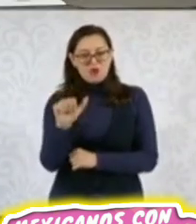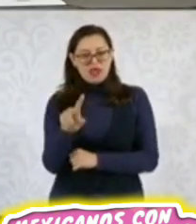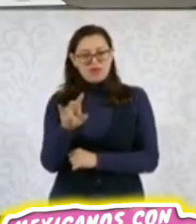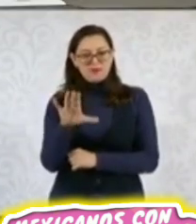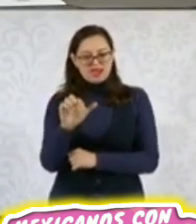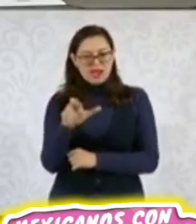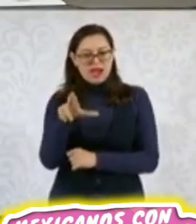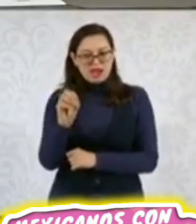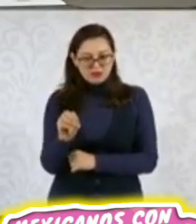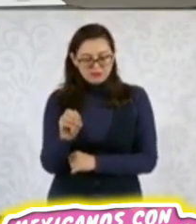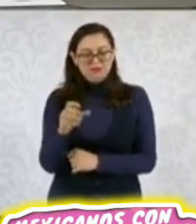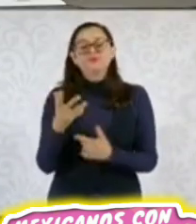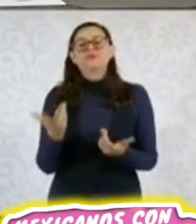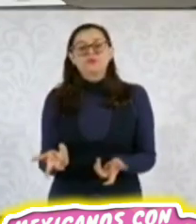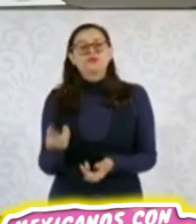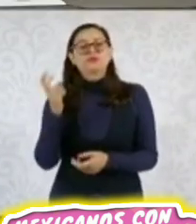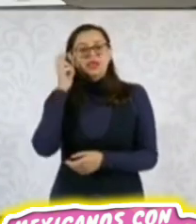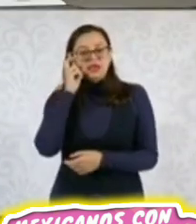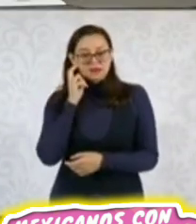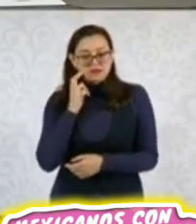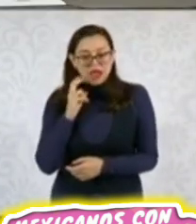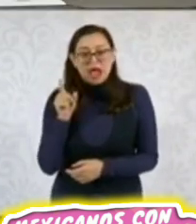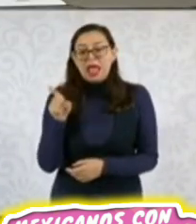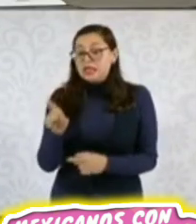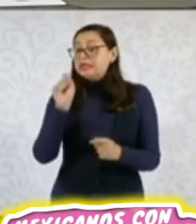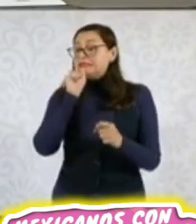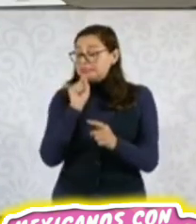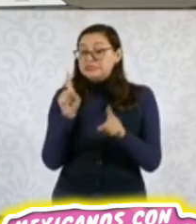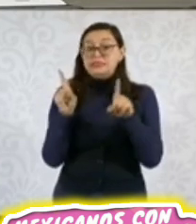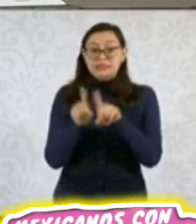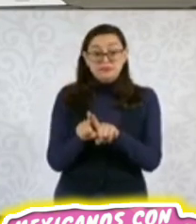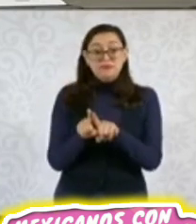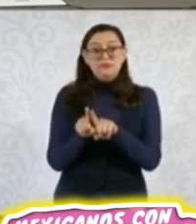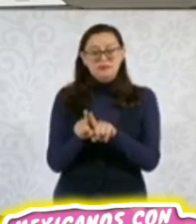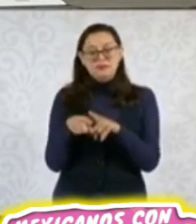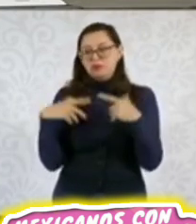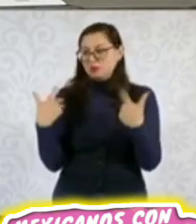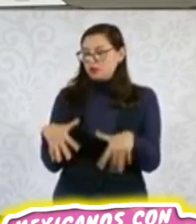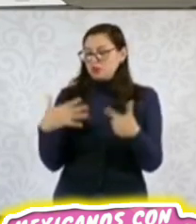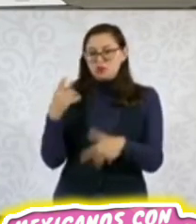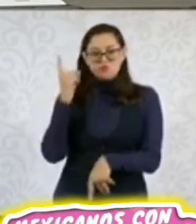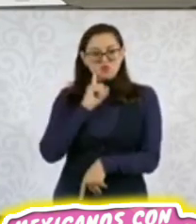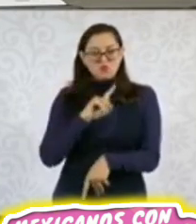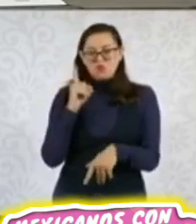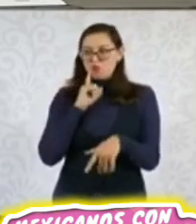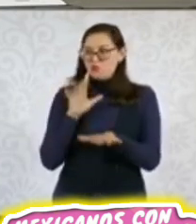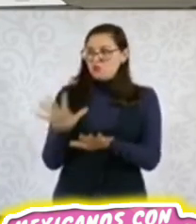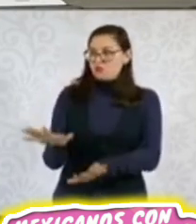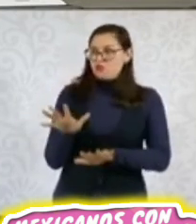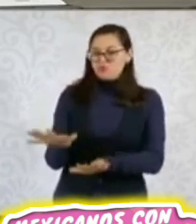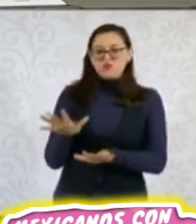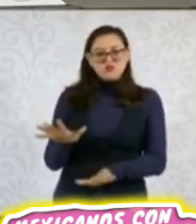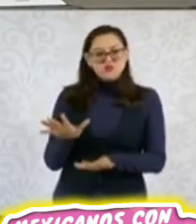aquí es la mejor herencia que nos deja Leona Vicario en cuanto a las mujeres, todo lo que